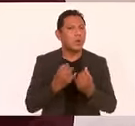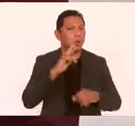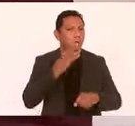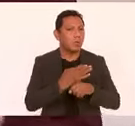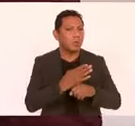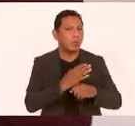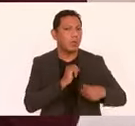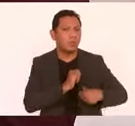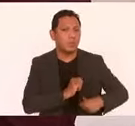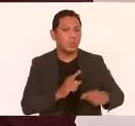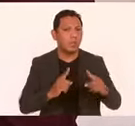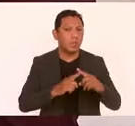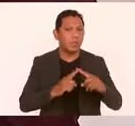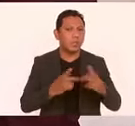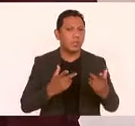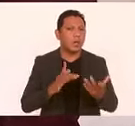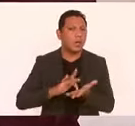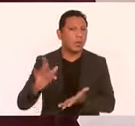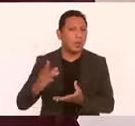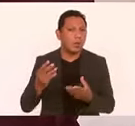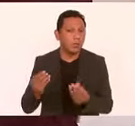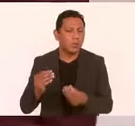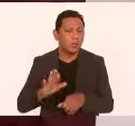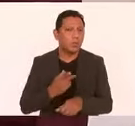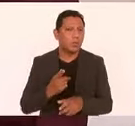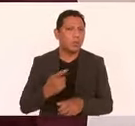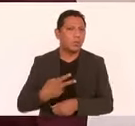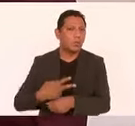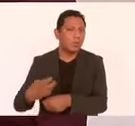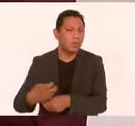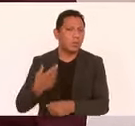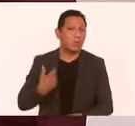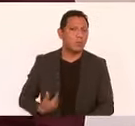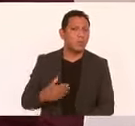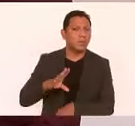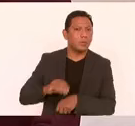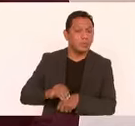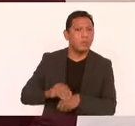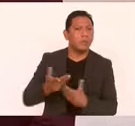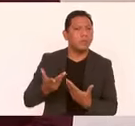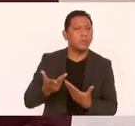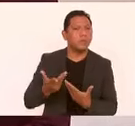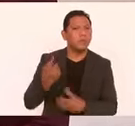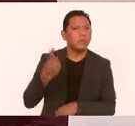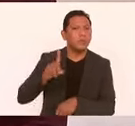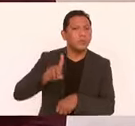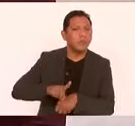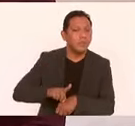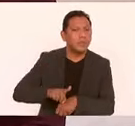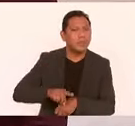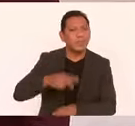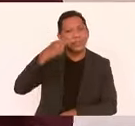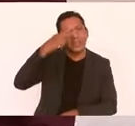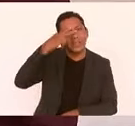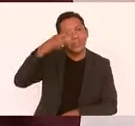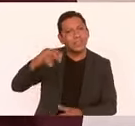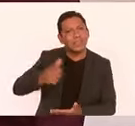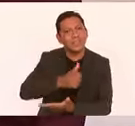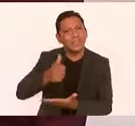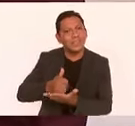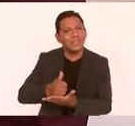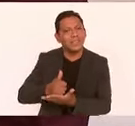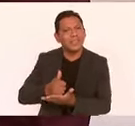David, muchas gracias por haberme invitado y permitirme salir, aunque sea un día, de la Ciudad de México y poder